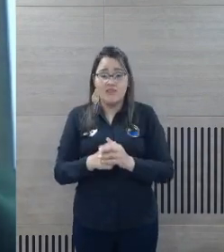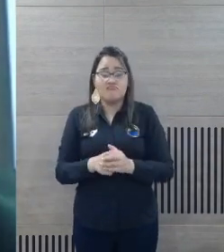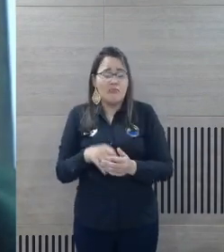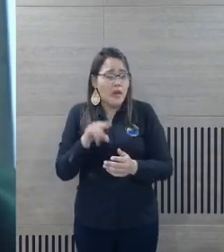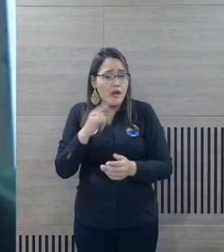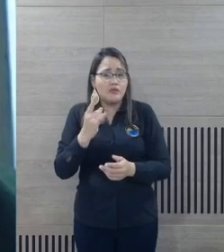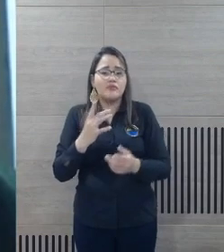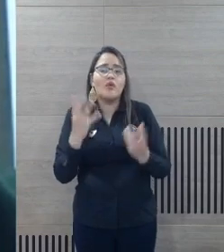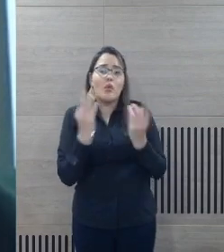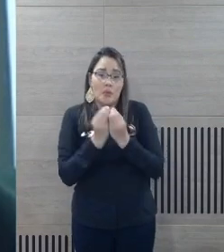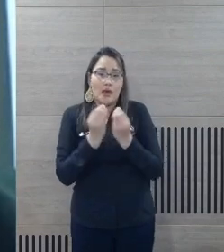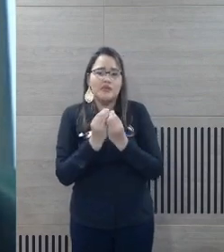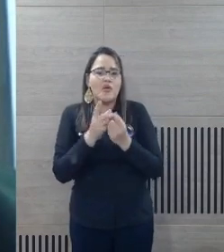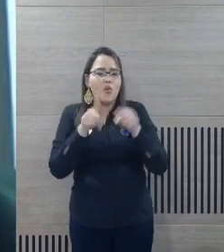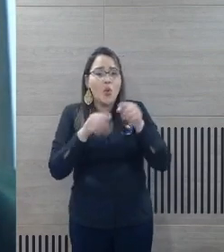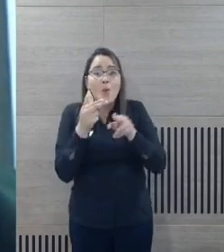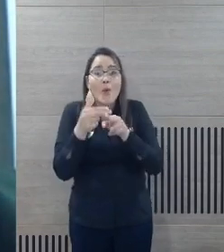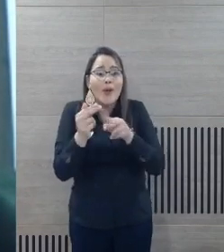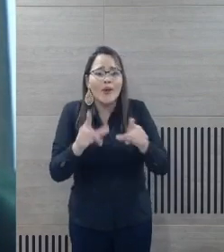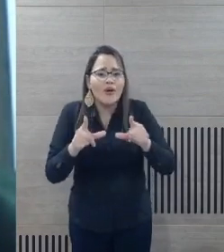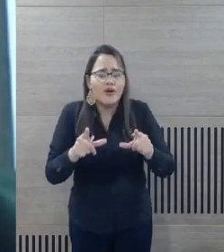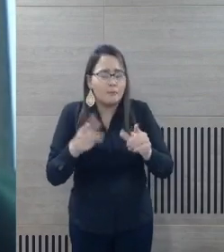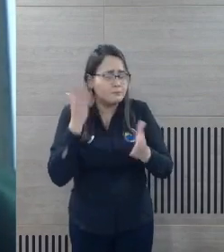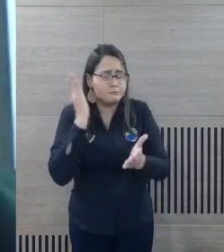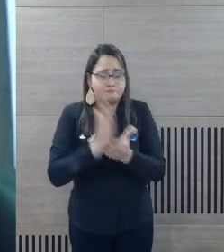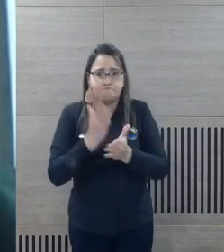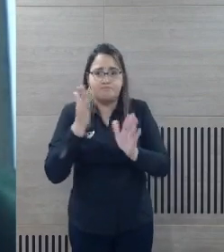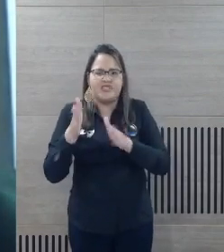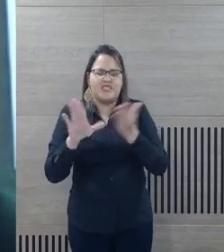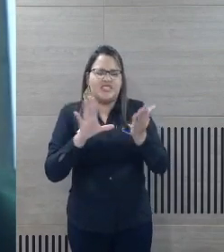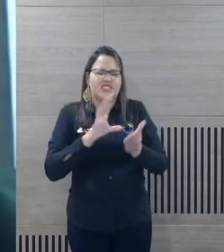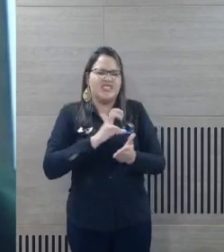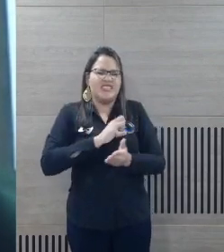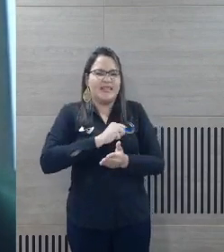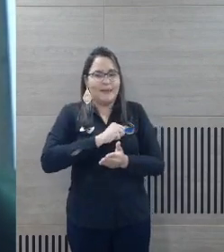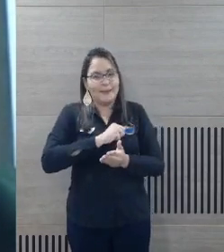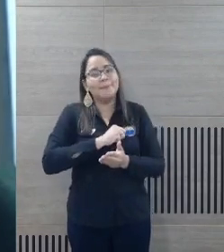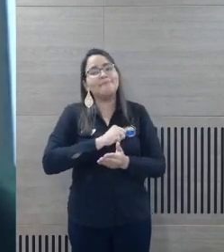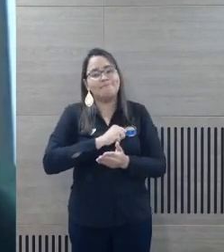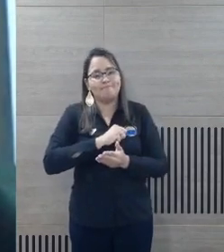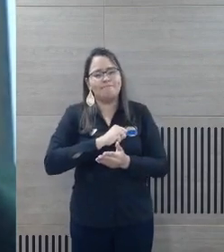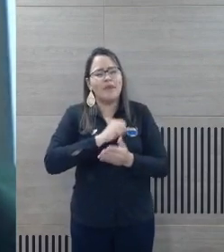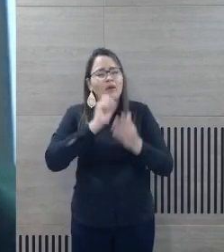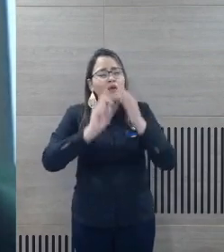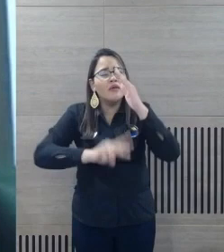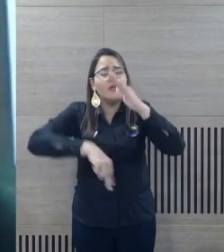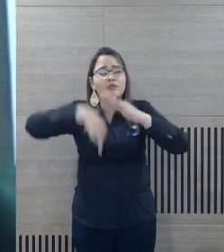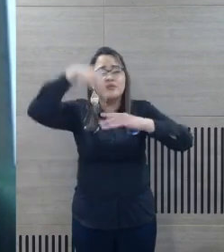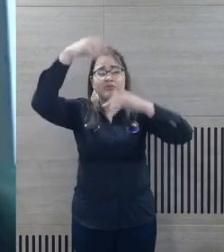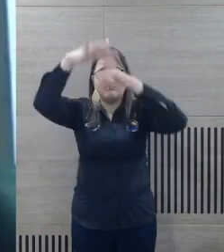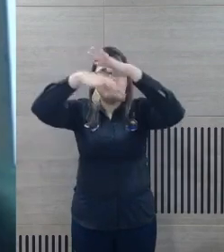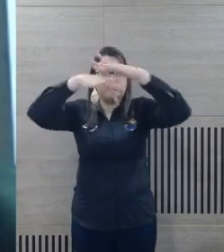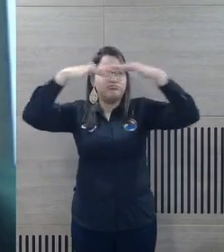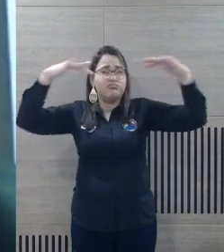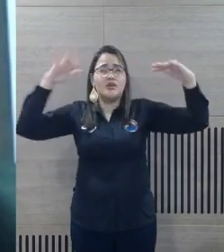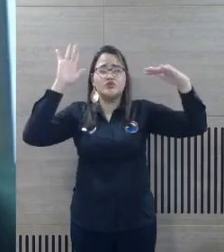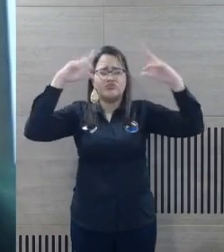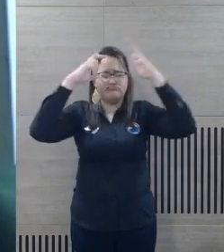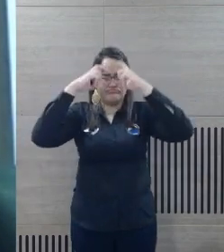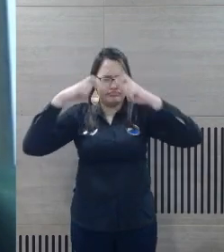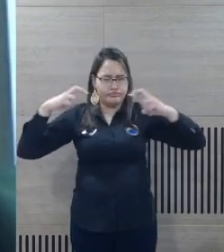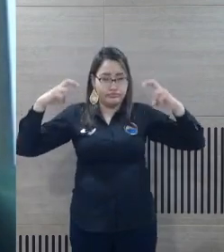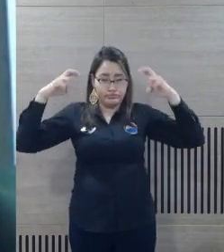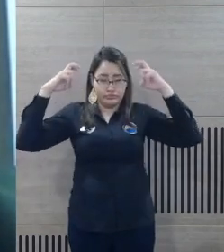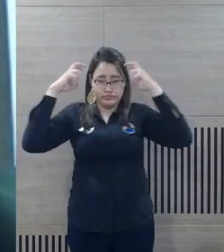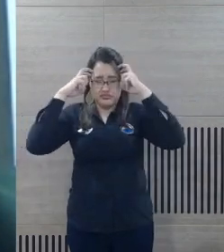el conocimiento pleno y absoluto de todo. Queridos compañeros, la verdadera movilización social